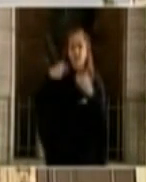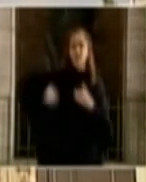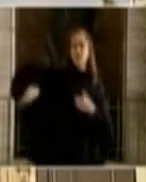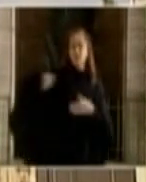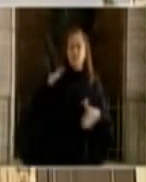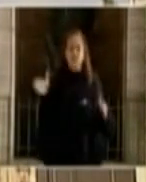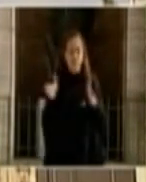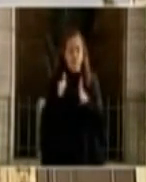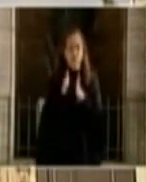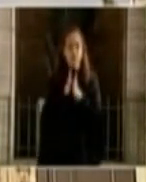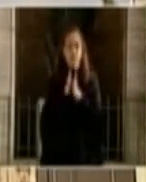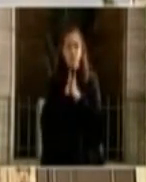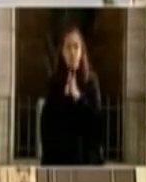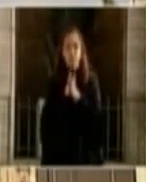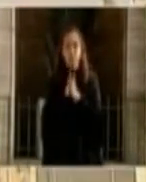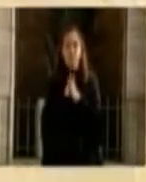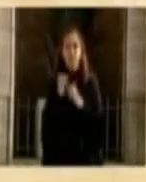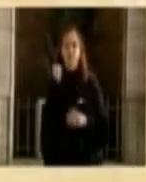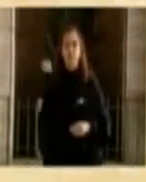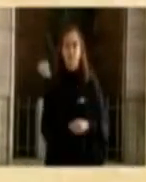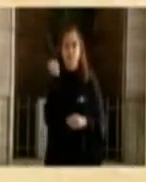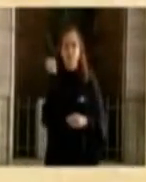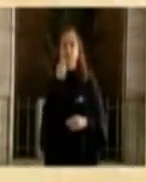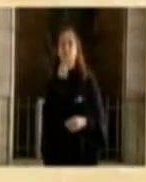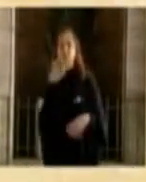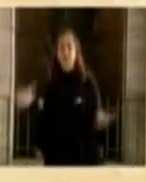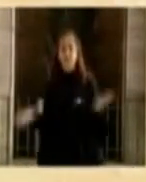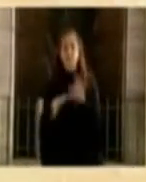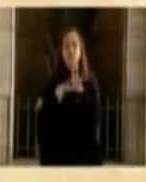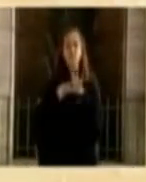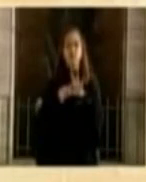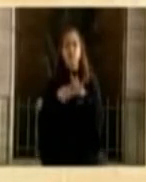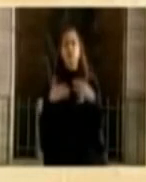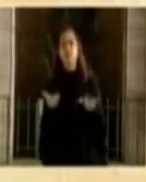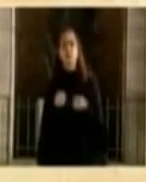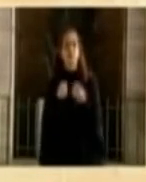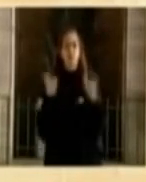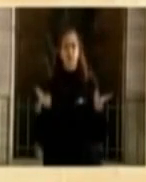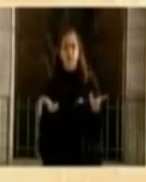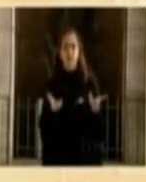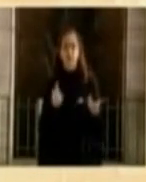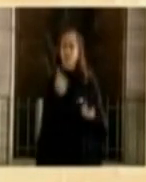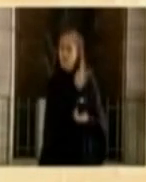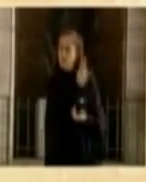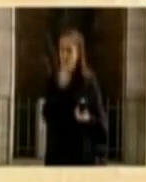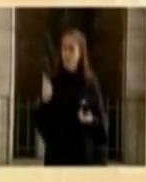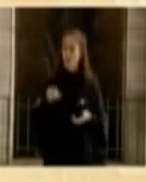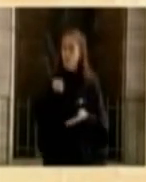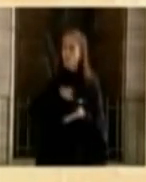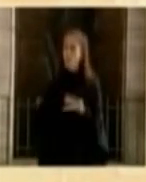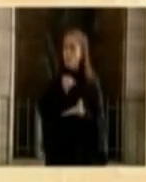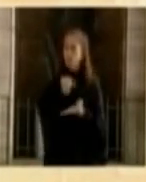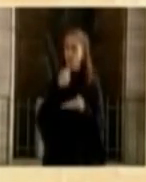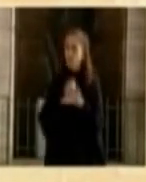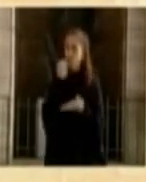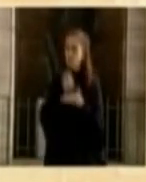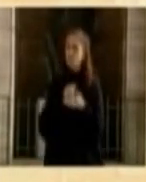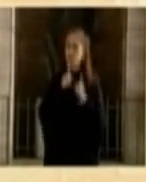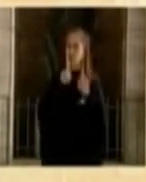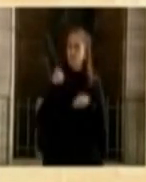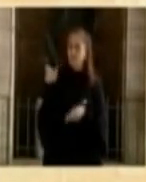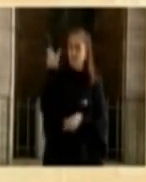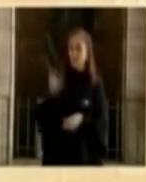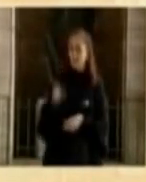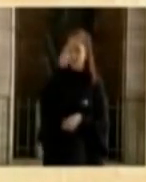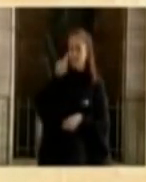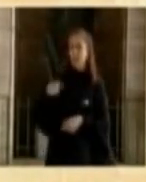juntos que nunca. Y si estamos unidos, es un poco por nosotros, pero sobre todo es por él.